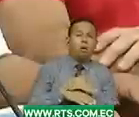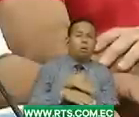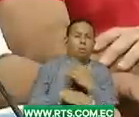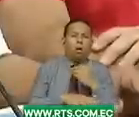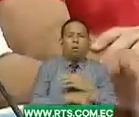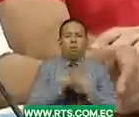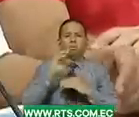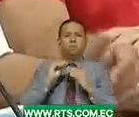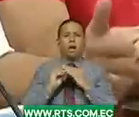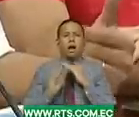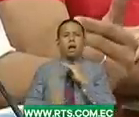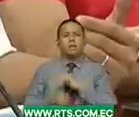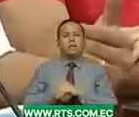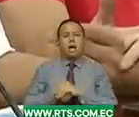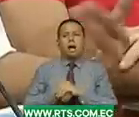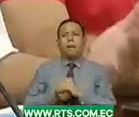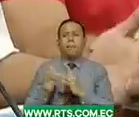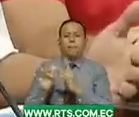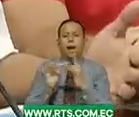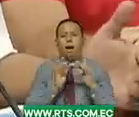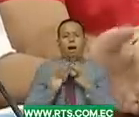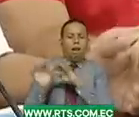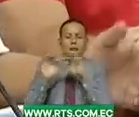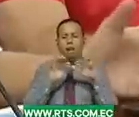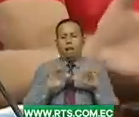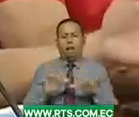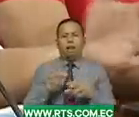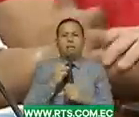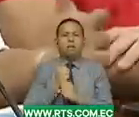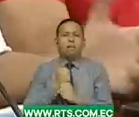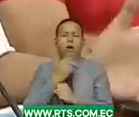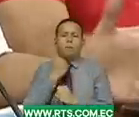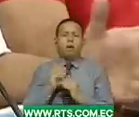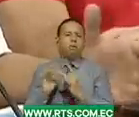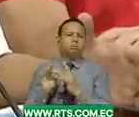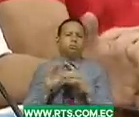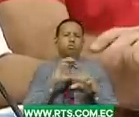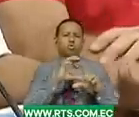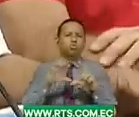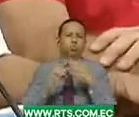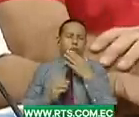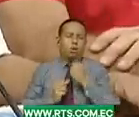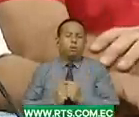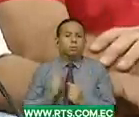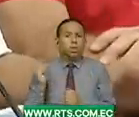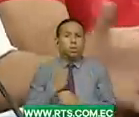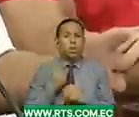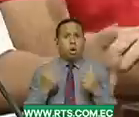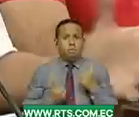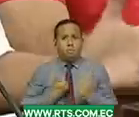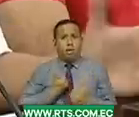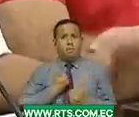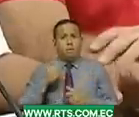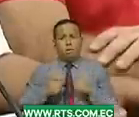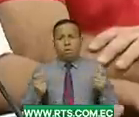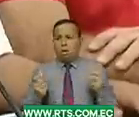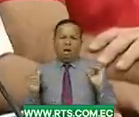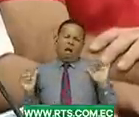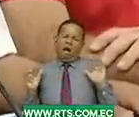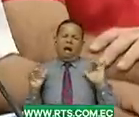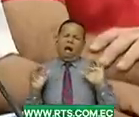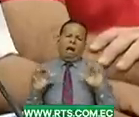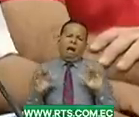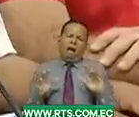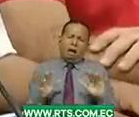caos lo estamos generando las mismas personas que tratamos todos de salir al mismo tiempo en las condiciones